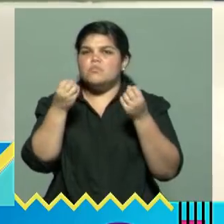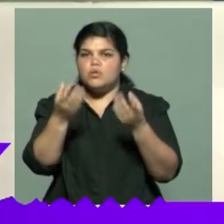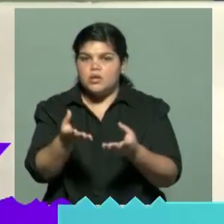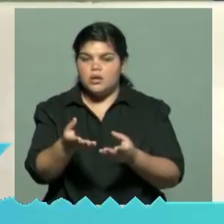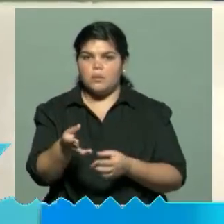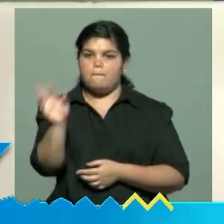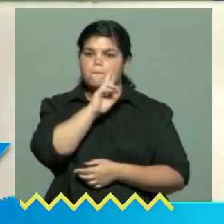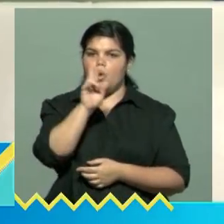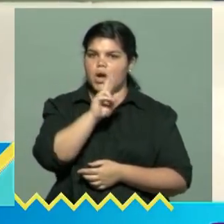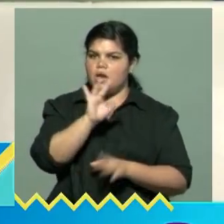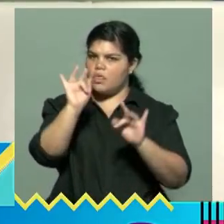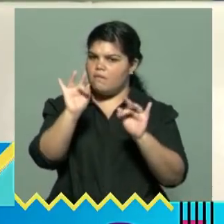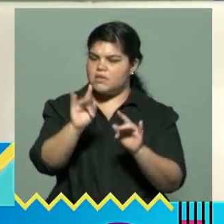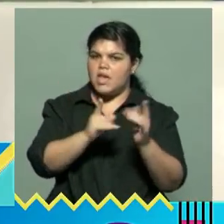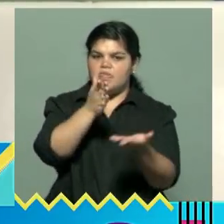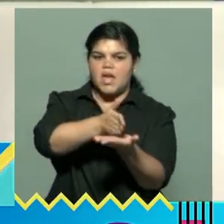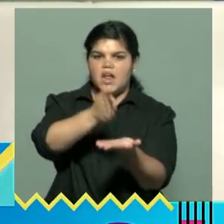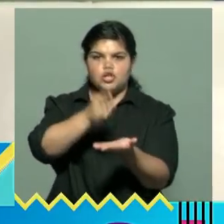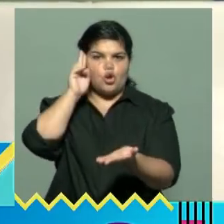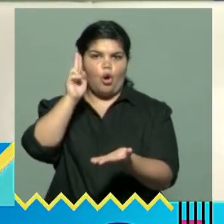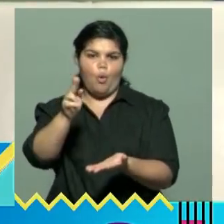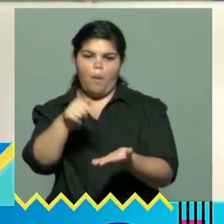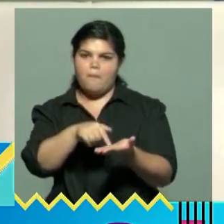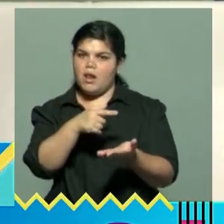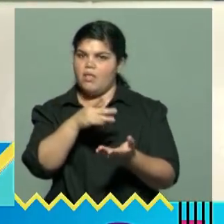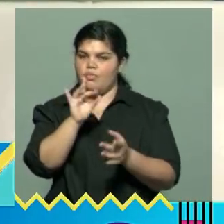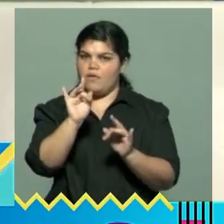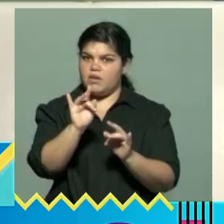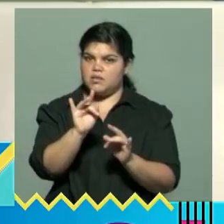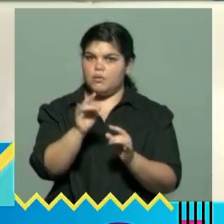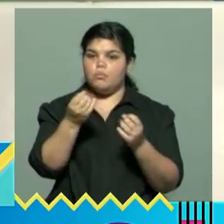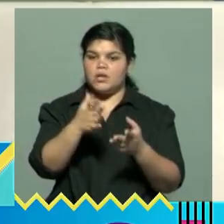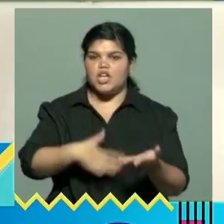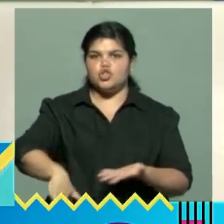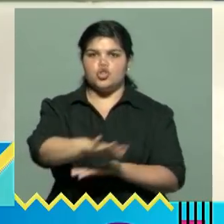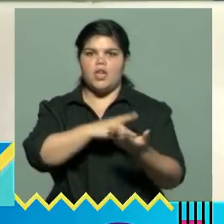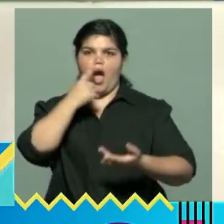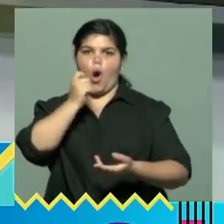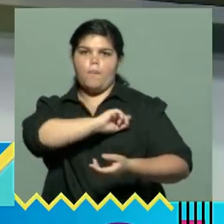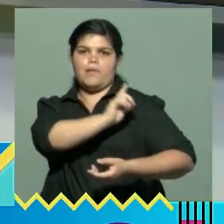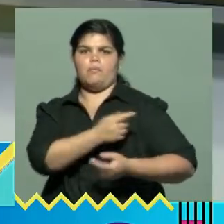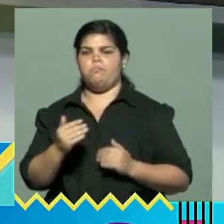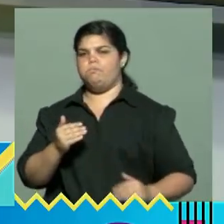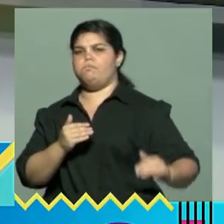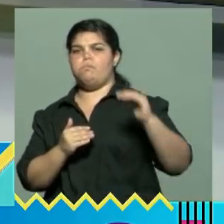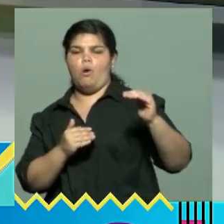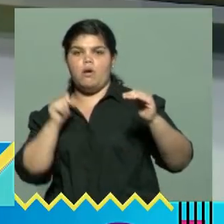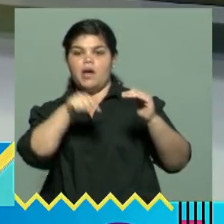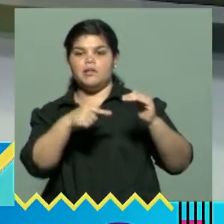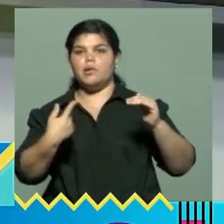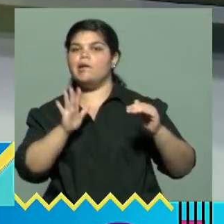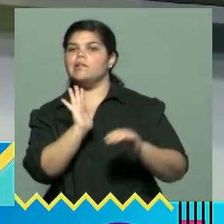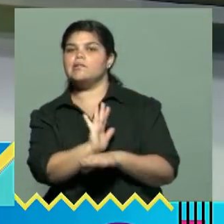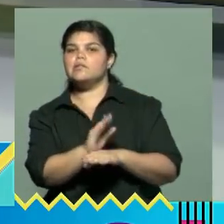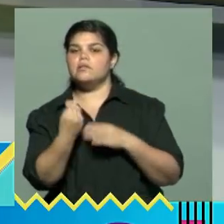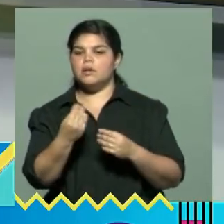tengamos acceso a muchísimos derechos, digamos, porque digamos, vivimos en una sociedad patriarcal que nos hace que nos sea